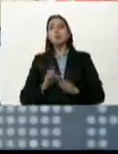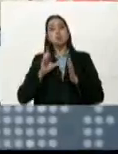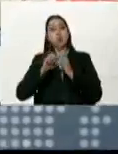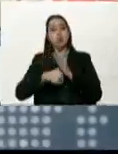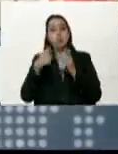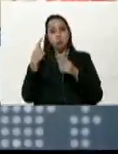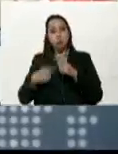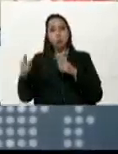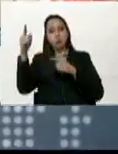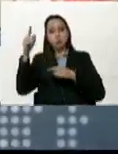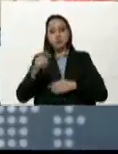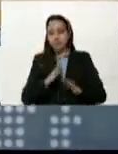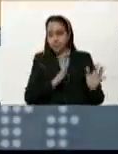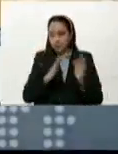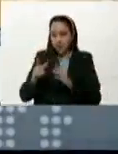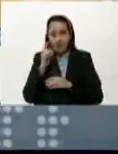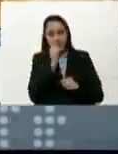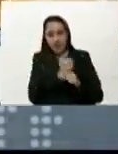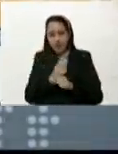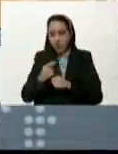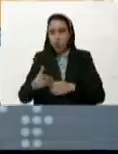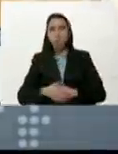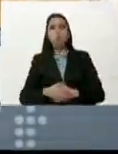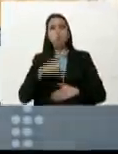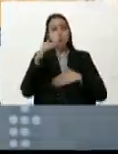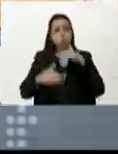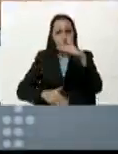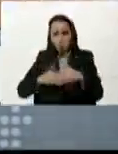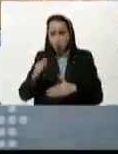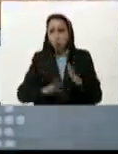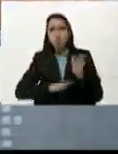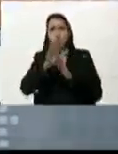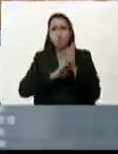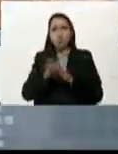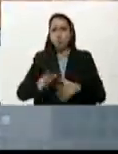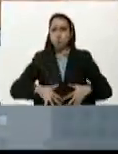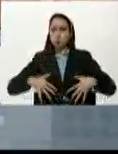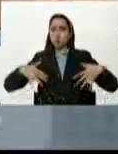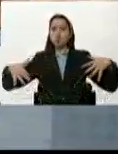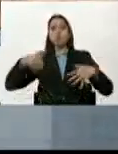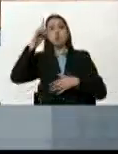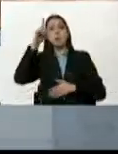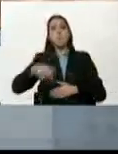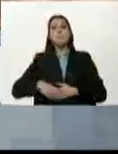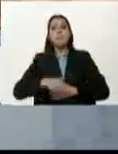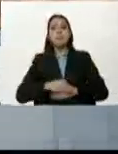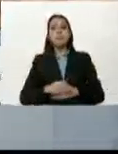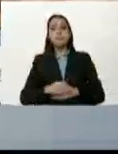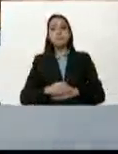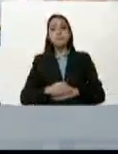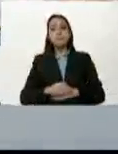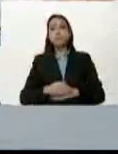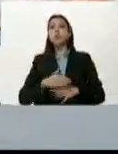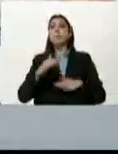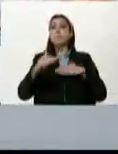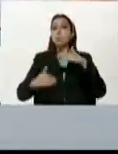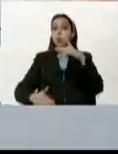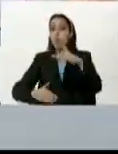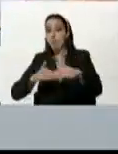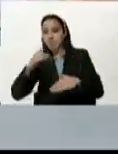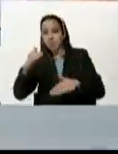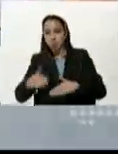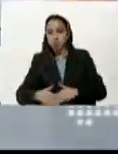cosa primero el crecimiento económico la producción de riqueza y luego vamos paulatinamente